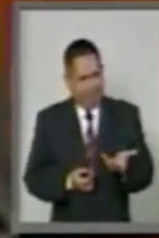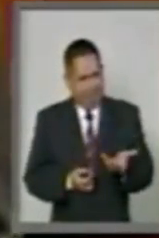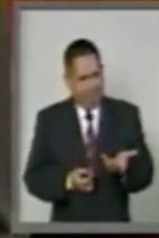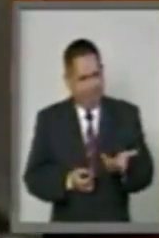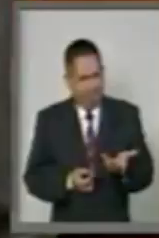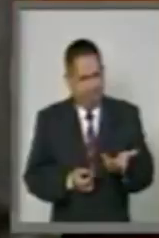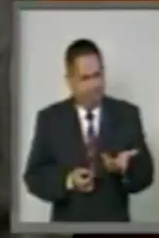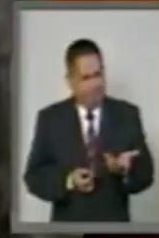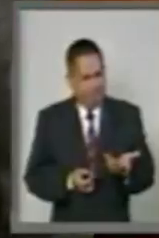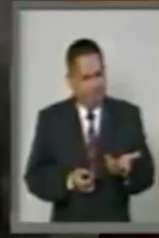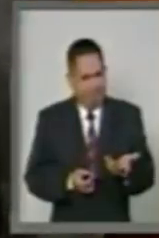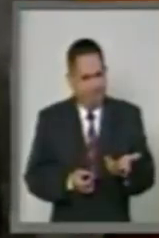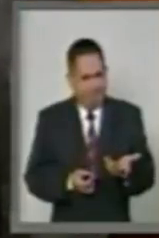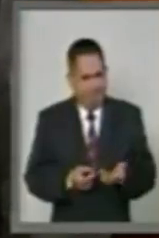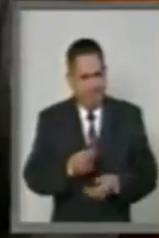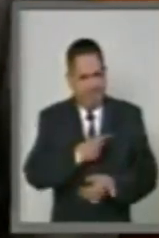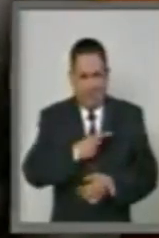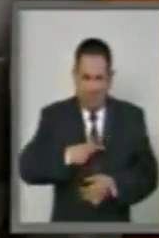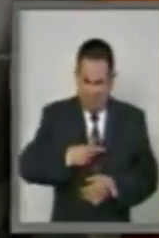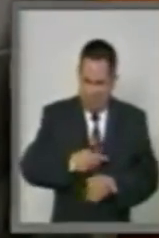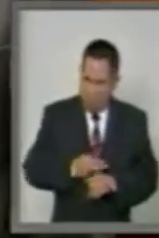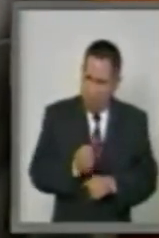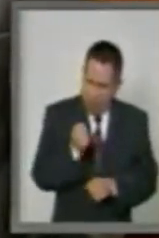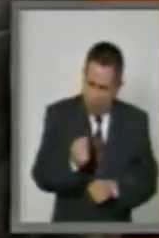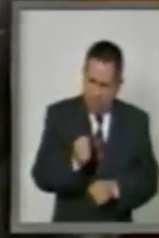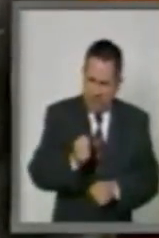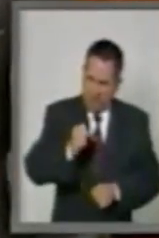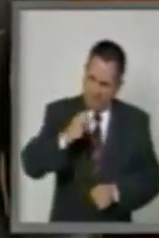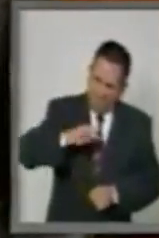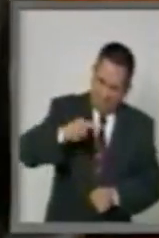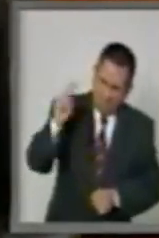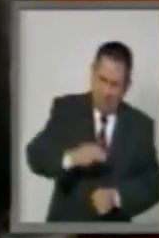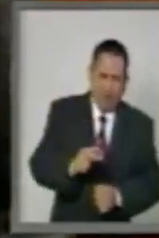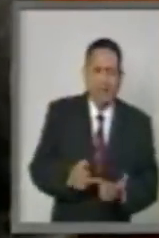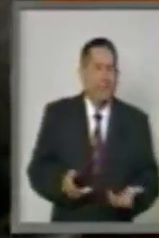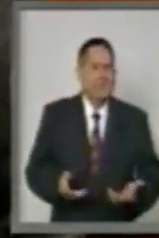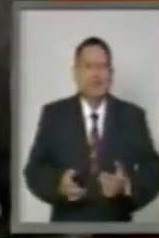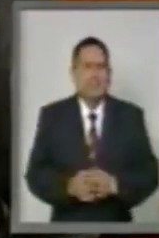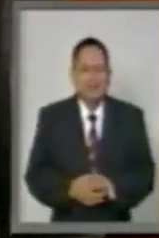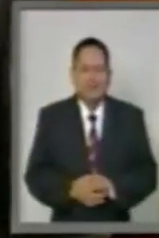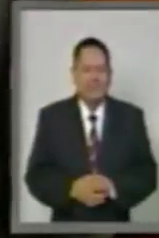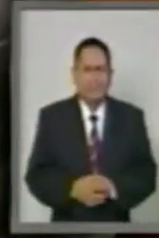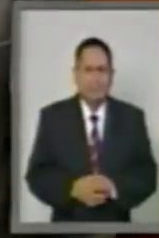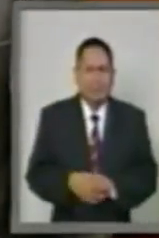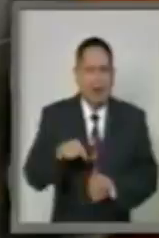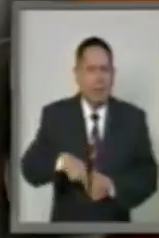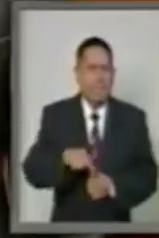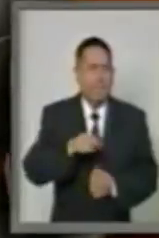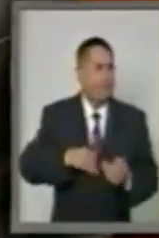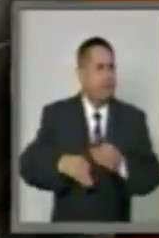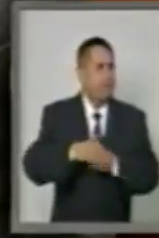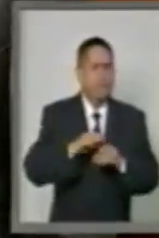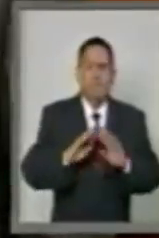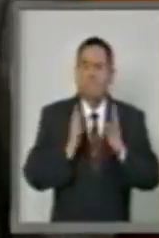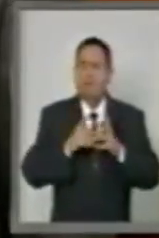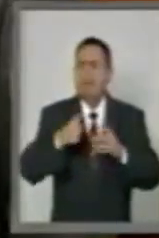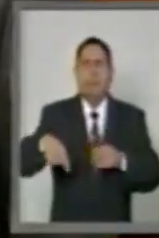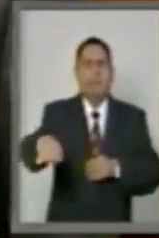que debería ser realmente estricta. Y no se aplica porque aquí, en este